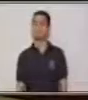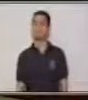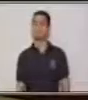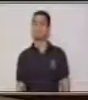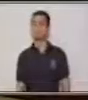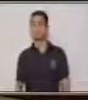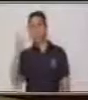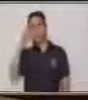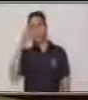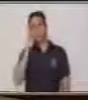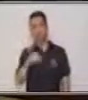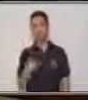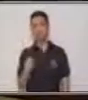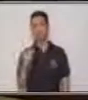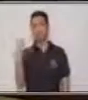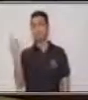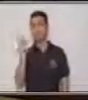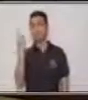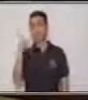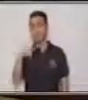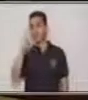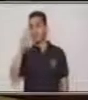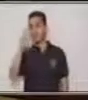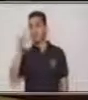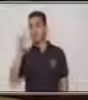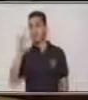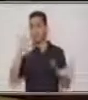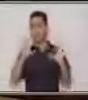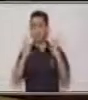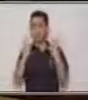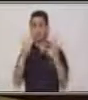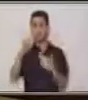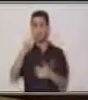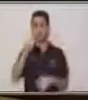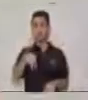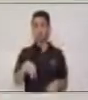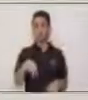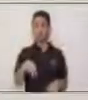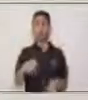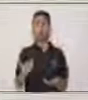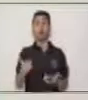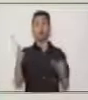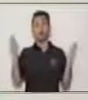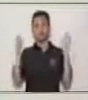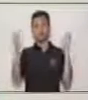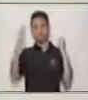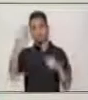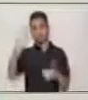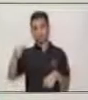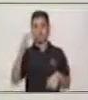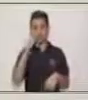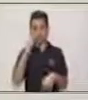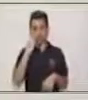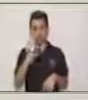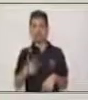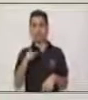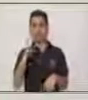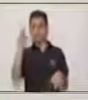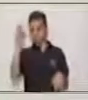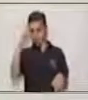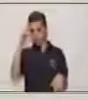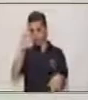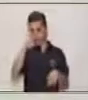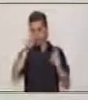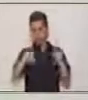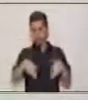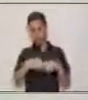Vamos a recordar fechas importantes de este mes, 17 de junio, que se celebra el Día del Padre. Te recordamos,